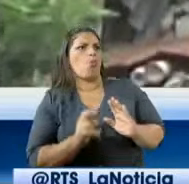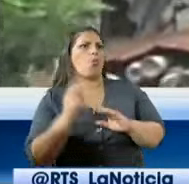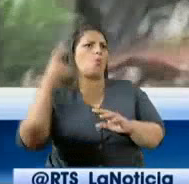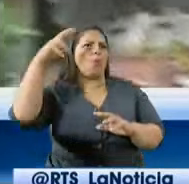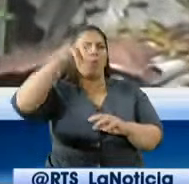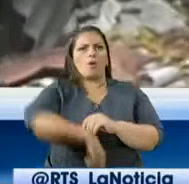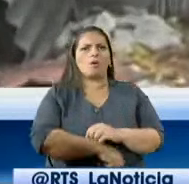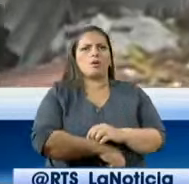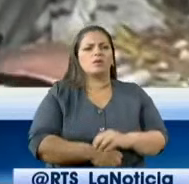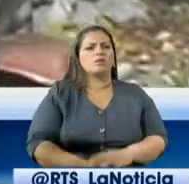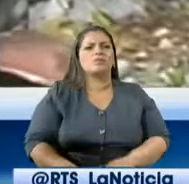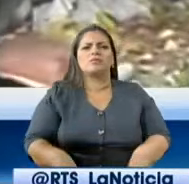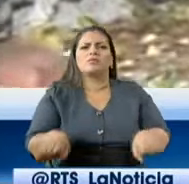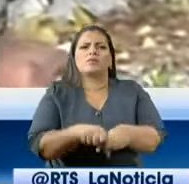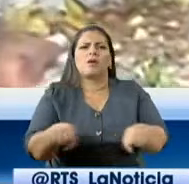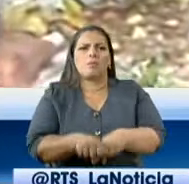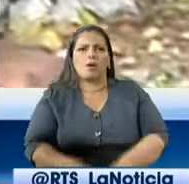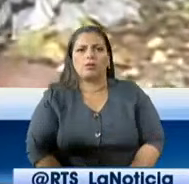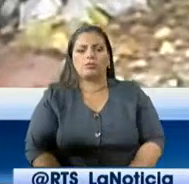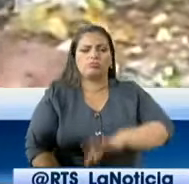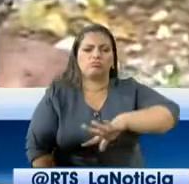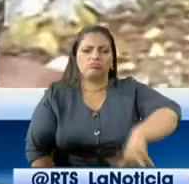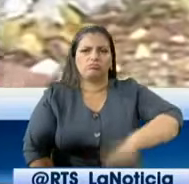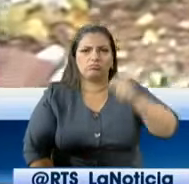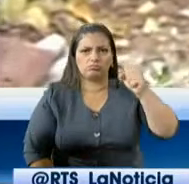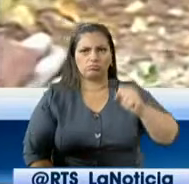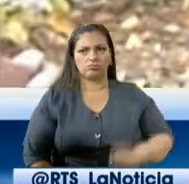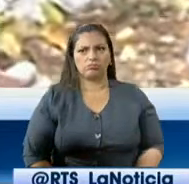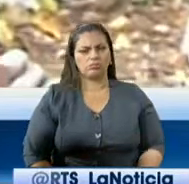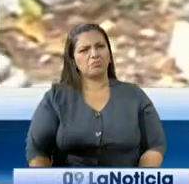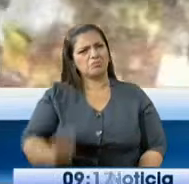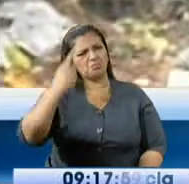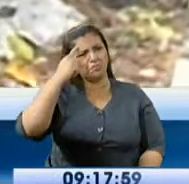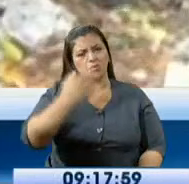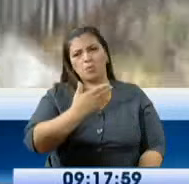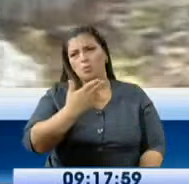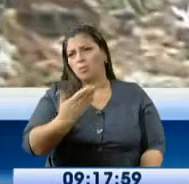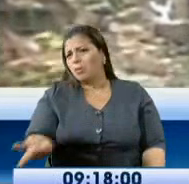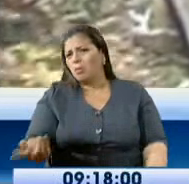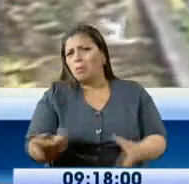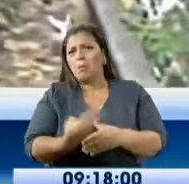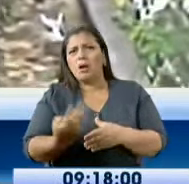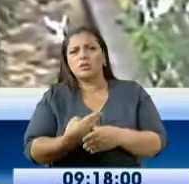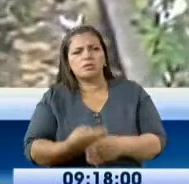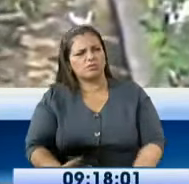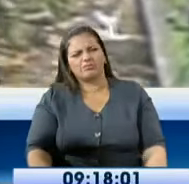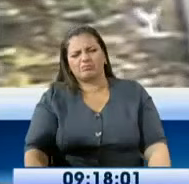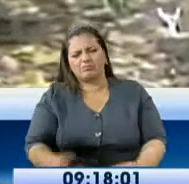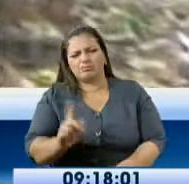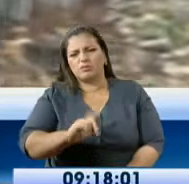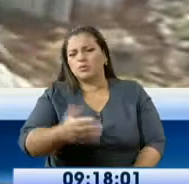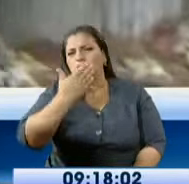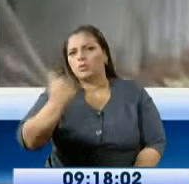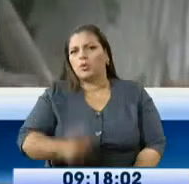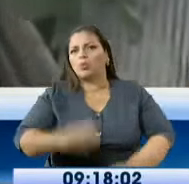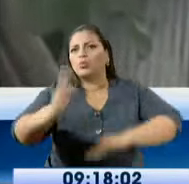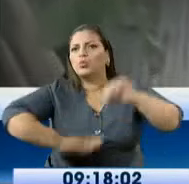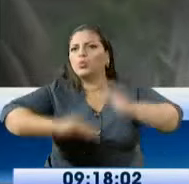sitio, de que este sitio sirva para qué, para beneficio de la comunidad, sea que se pueda hacer una casa menor a la salud, un centro